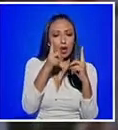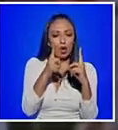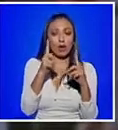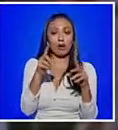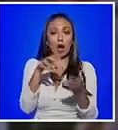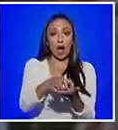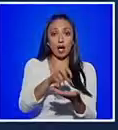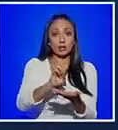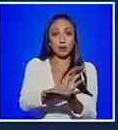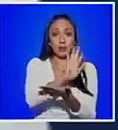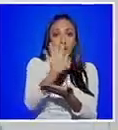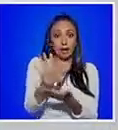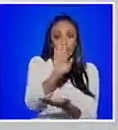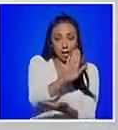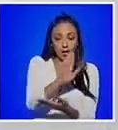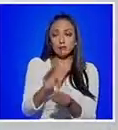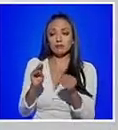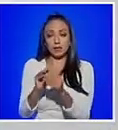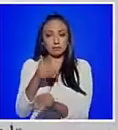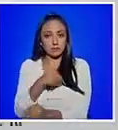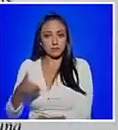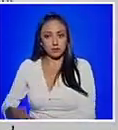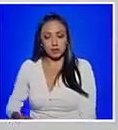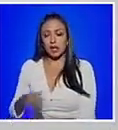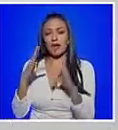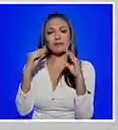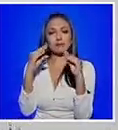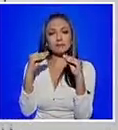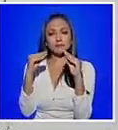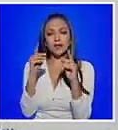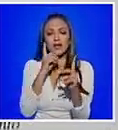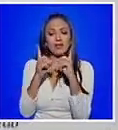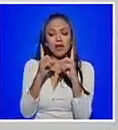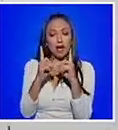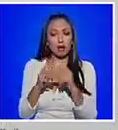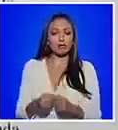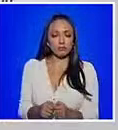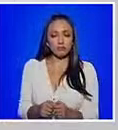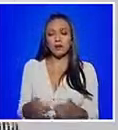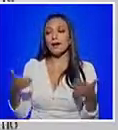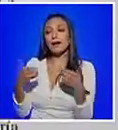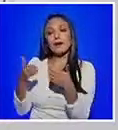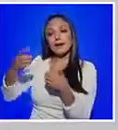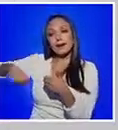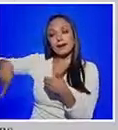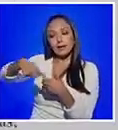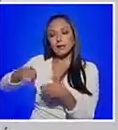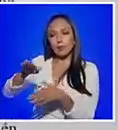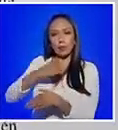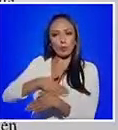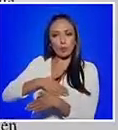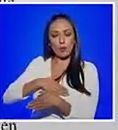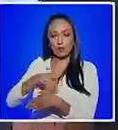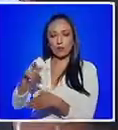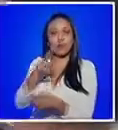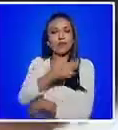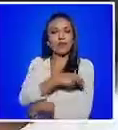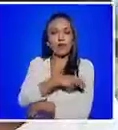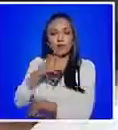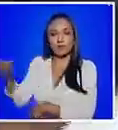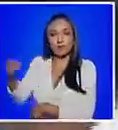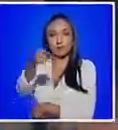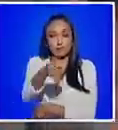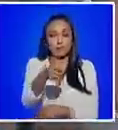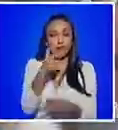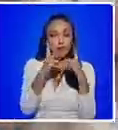Saquicela. Para el efecto, integró un equipo técnico que coordine la hoja de ruta con la función legislativa. Estos diálogos se